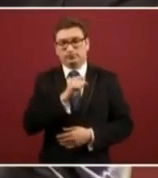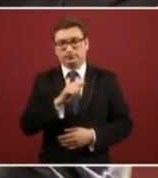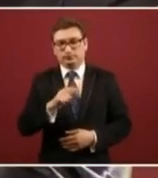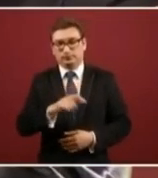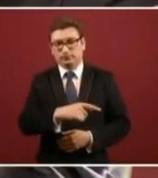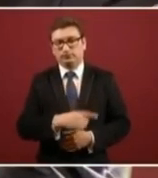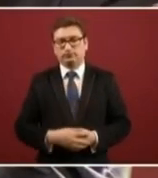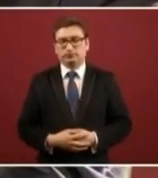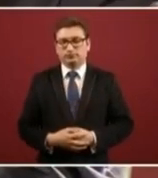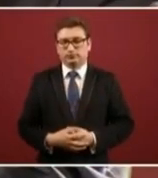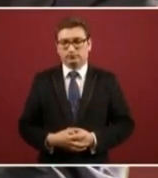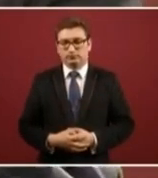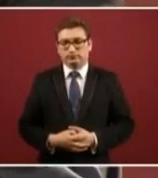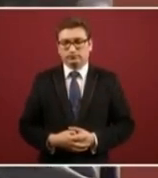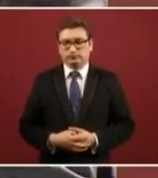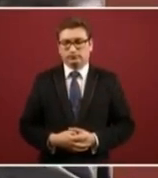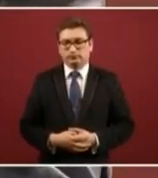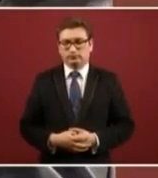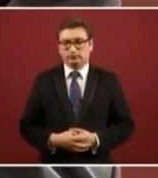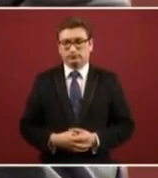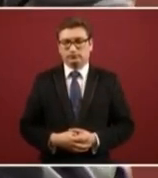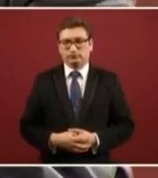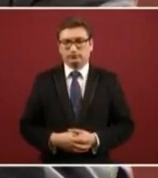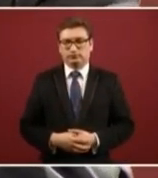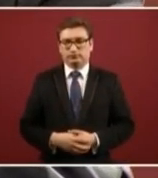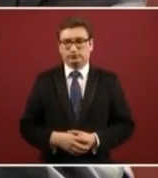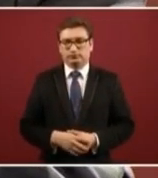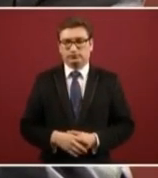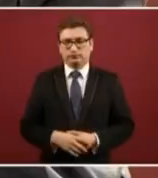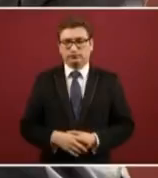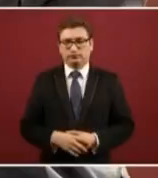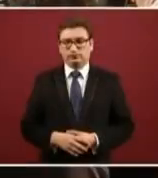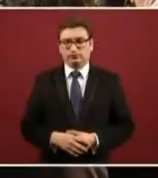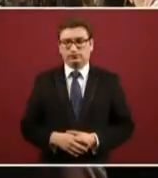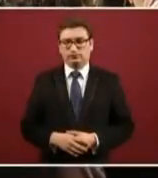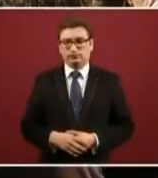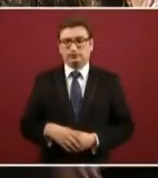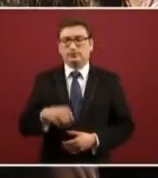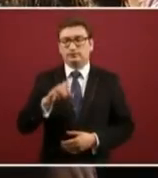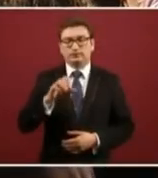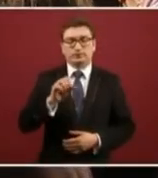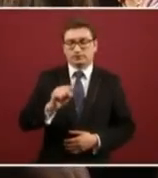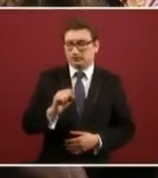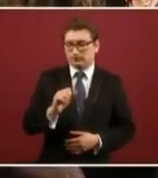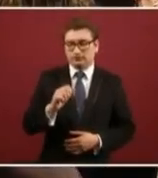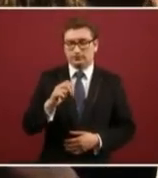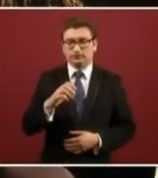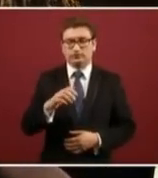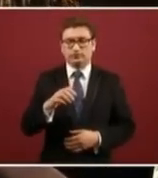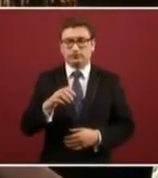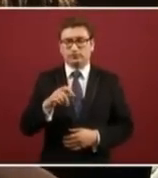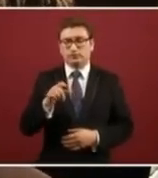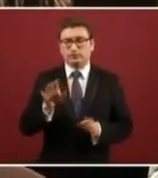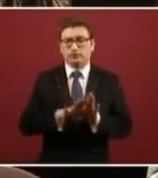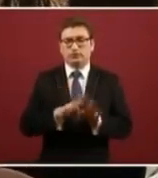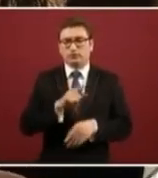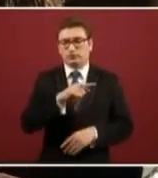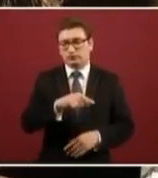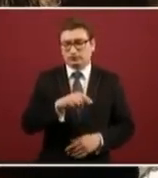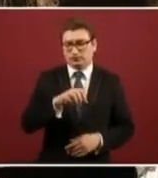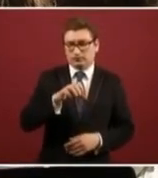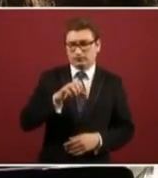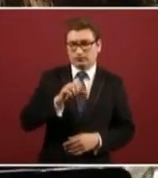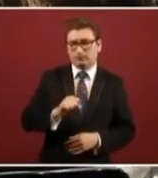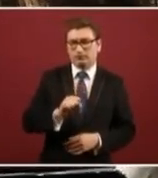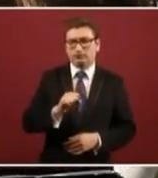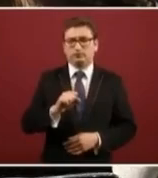Hacienda. ¿Cómo Hacienda va a su vez a compensar